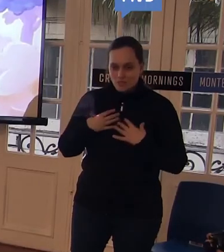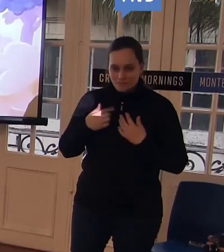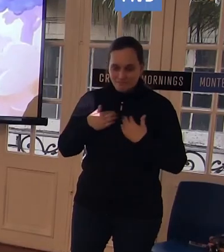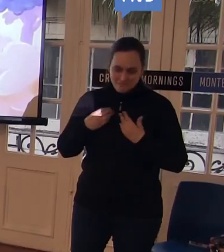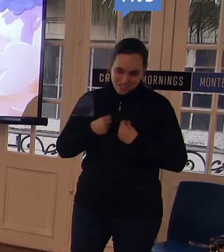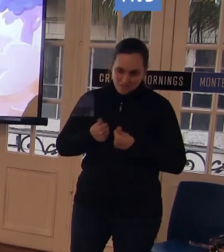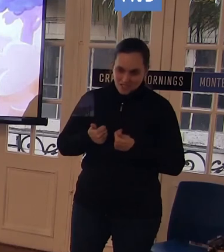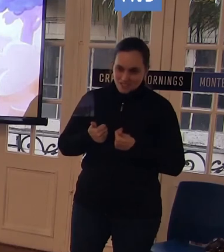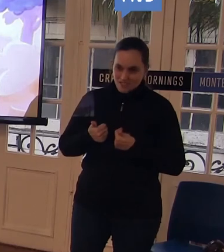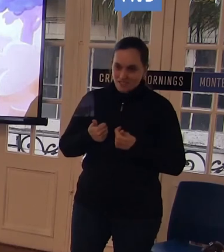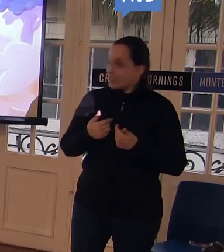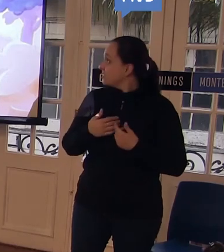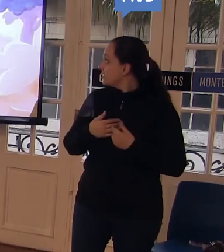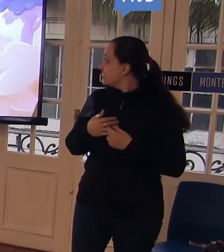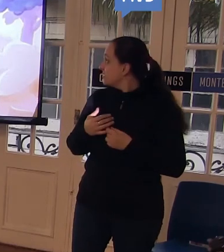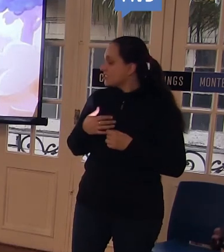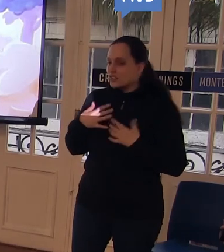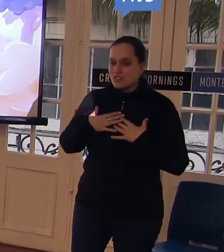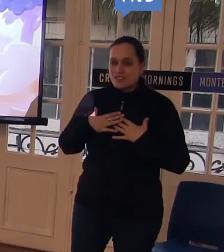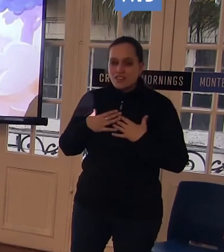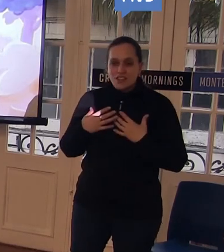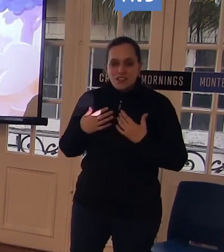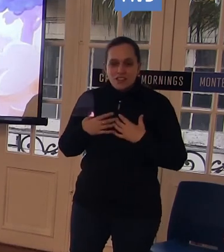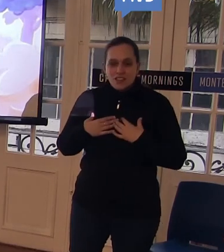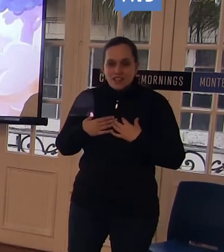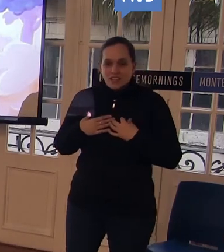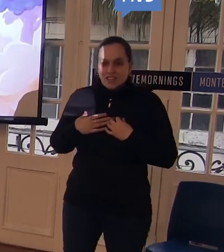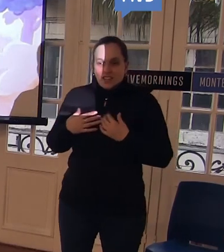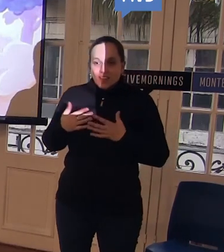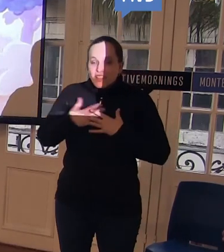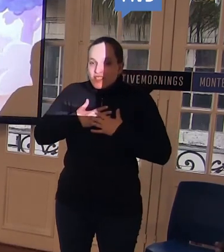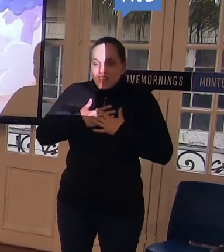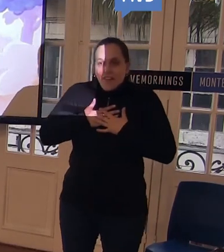así. Te sentís fucking